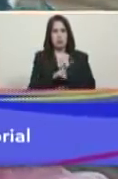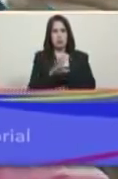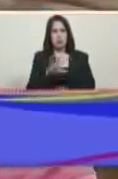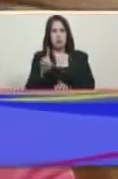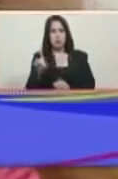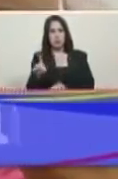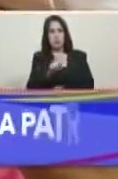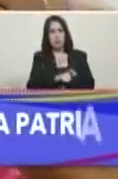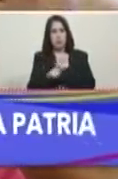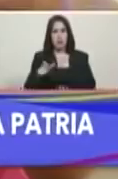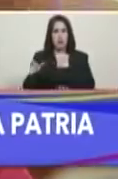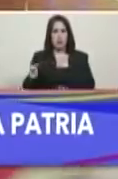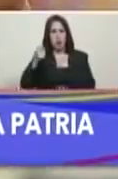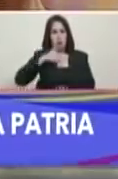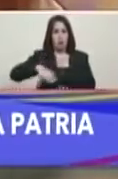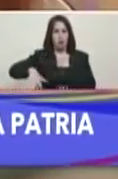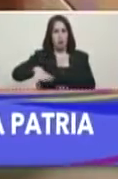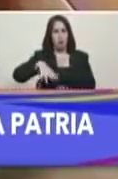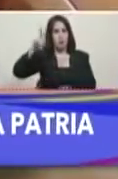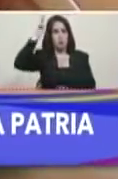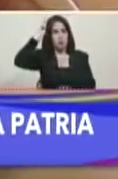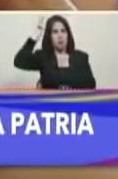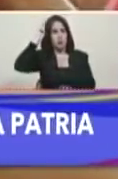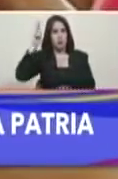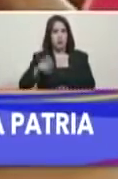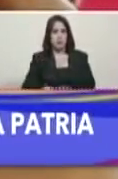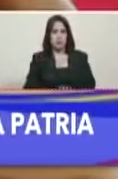335.251 compatriotas de los pueblos indígenas tienen el carnet de la patria.